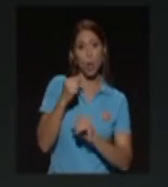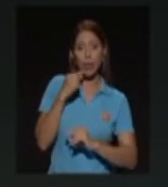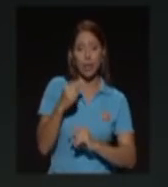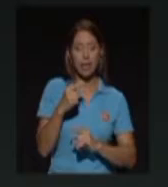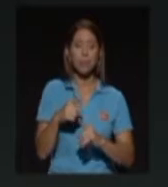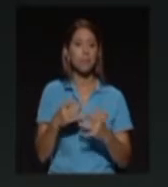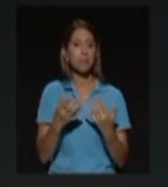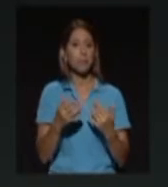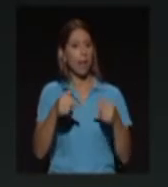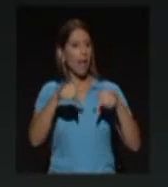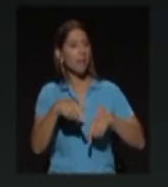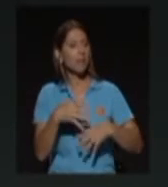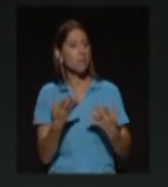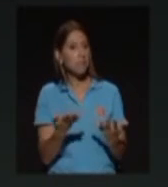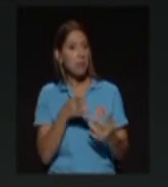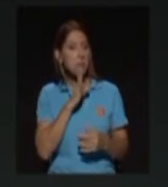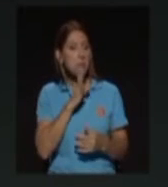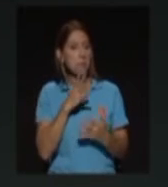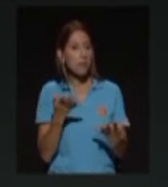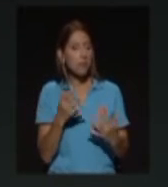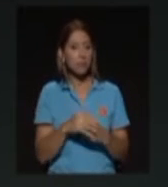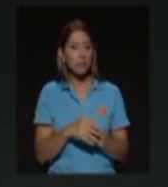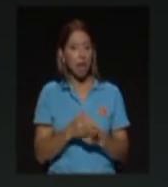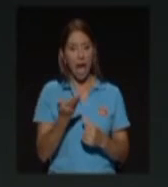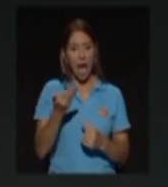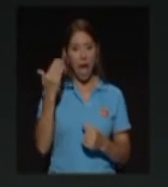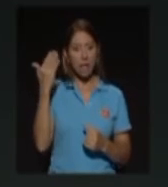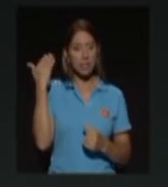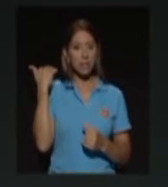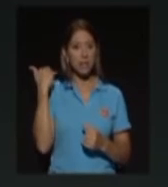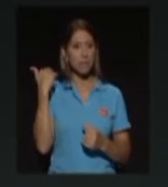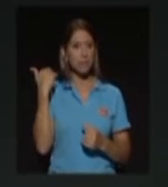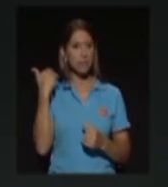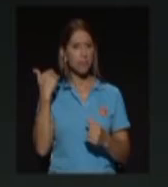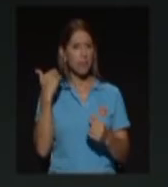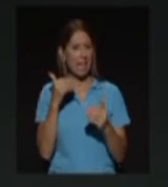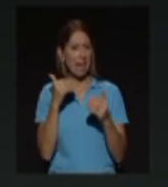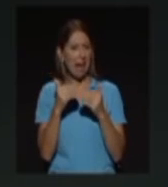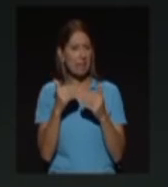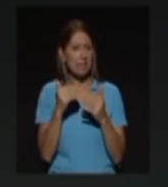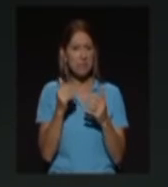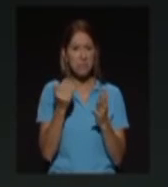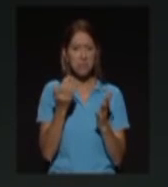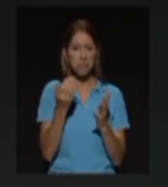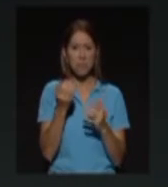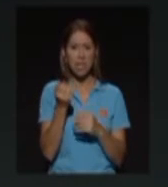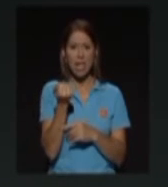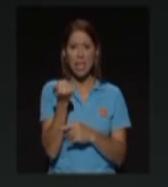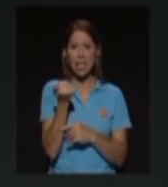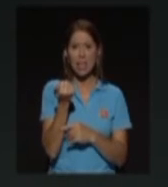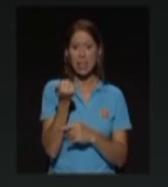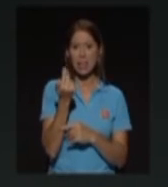que hace algunos casi 3